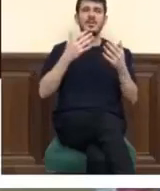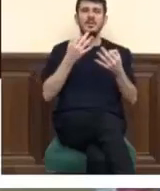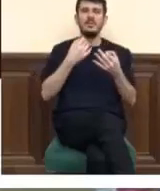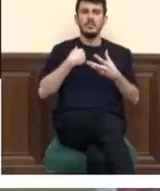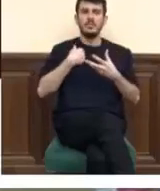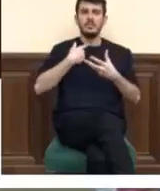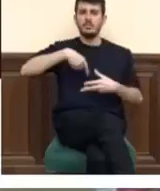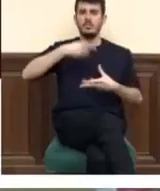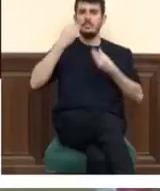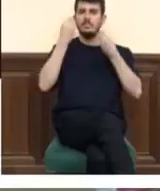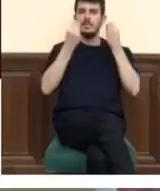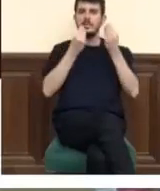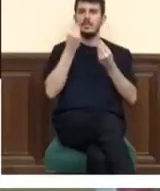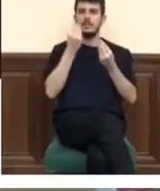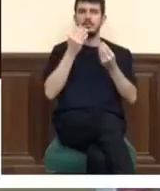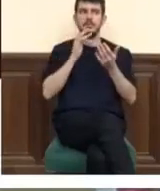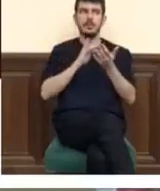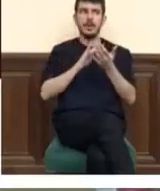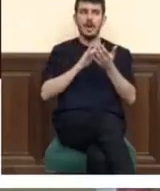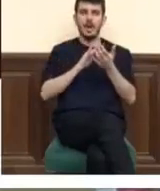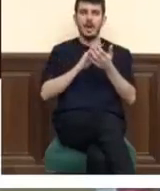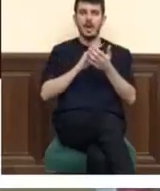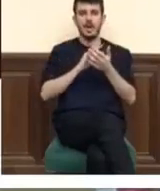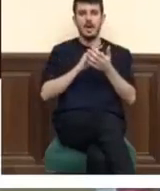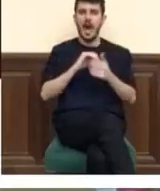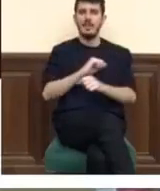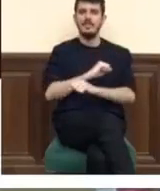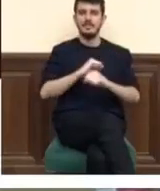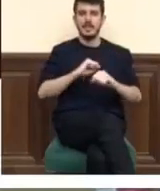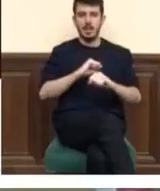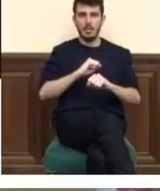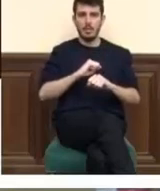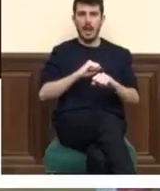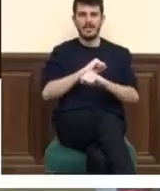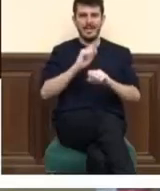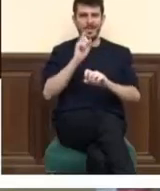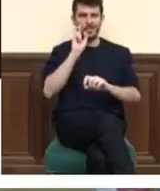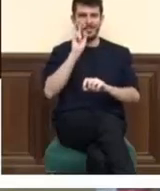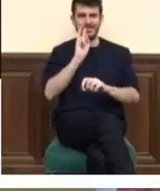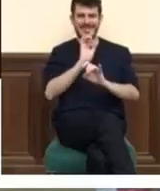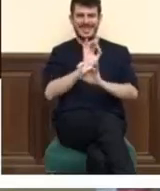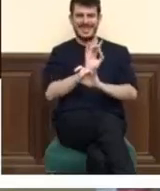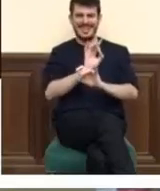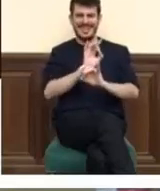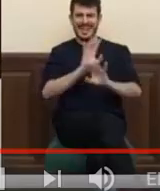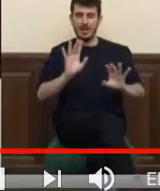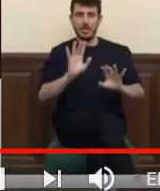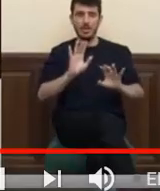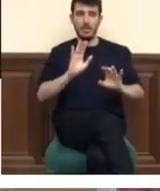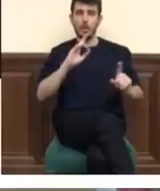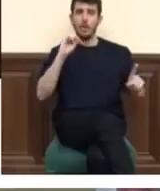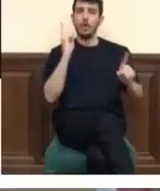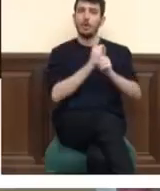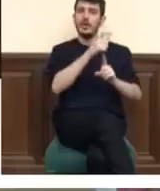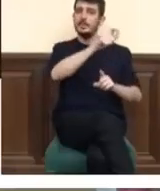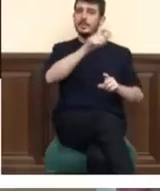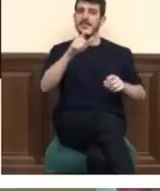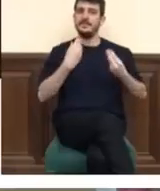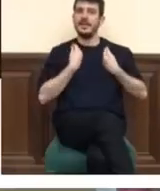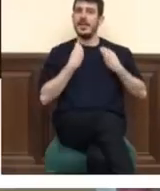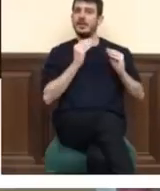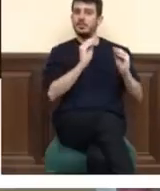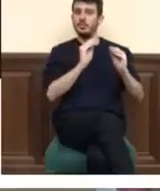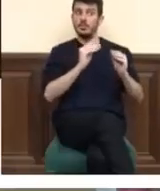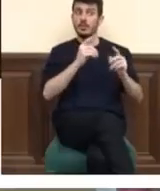creemos que es un atentado. O sea, es un atentado y, además, en toda regla, contra la vida de las personas que utilizan